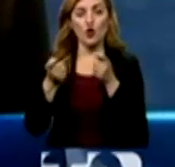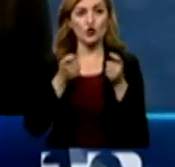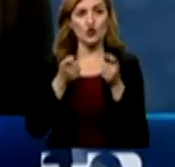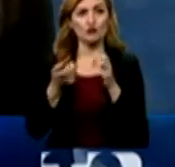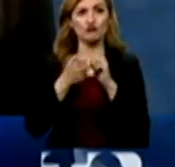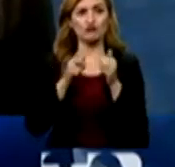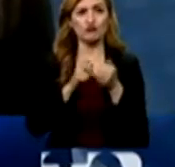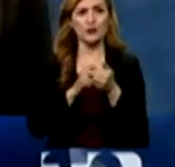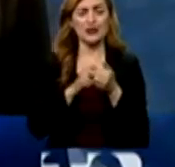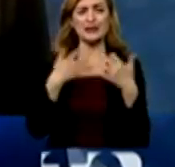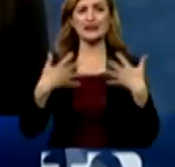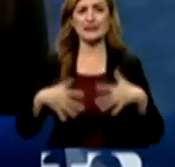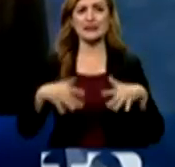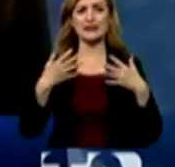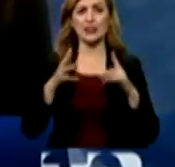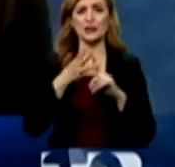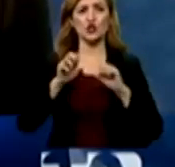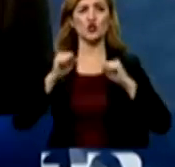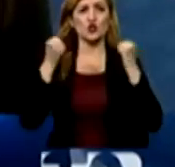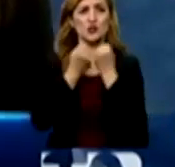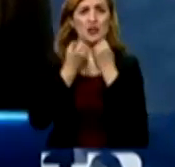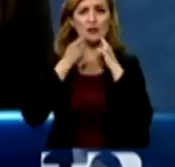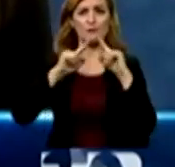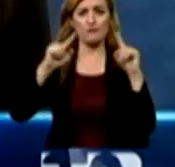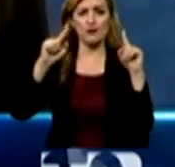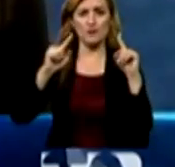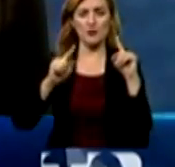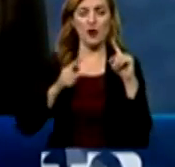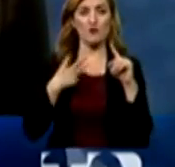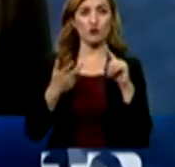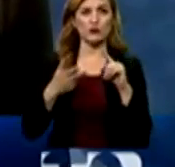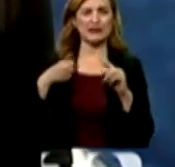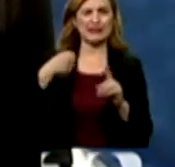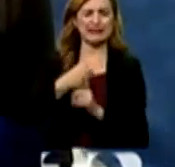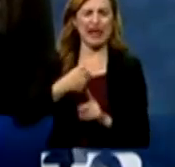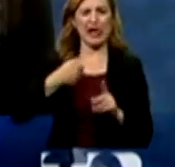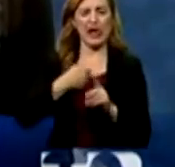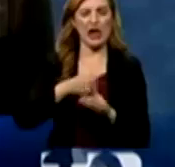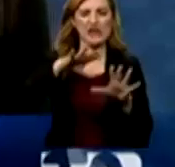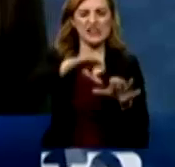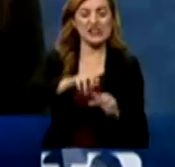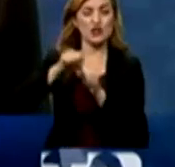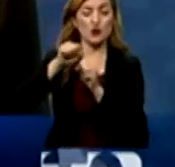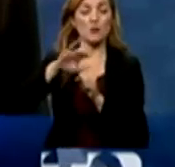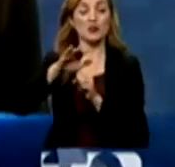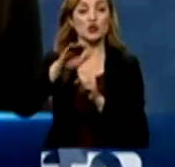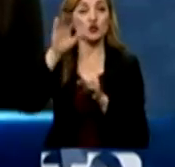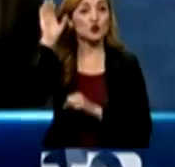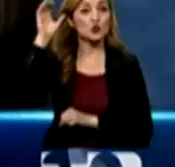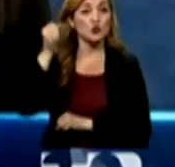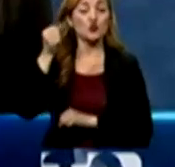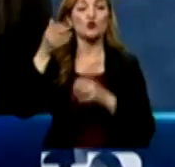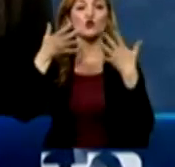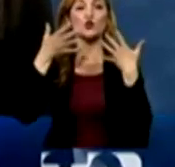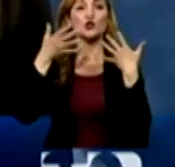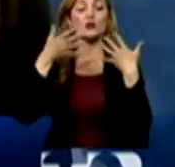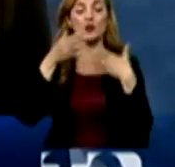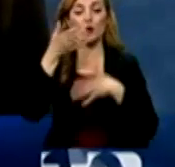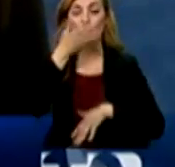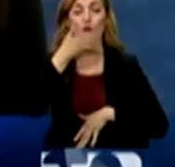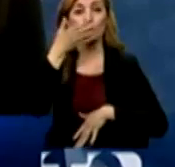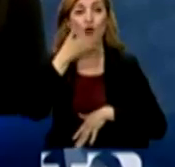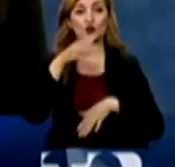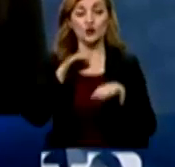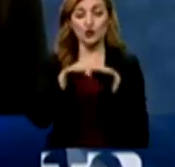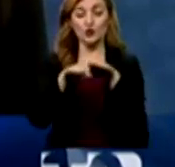hechos que han causado conmoción a la ciudadanía en Cuenca, Guayaquil, Ambato e Ibarra, poniendo en énfasis en el que sucedió en